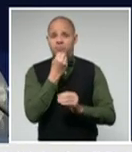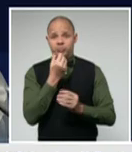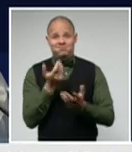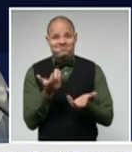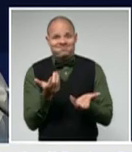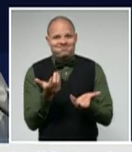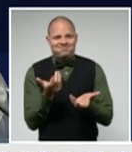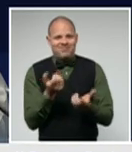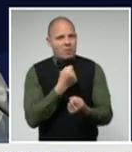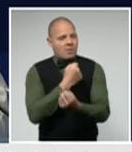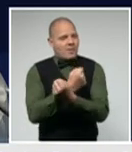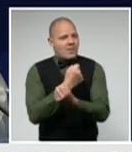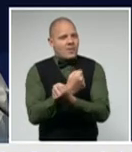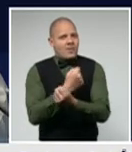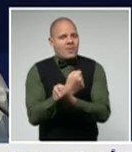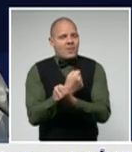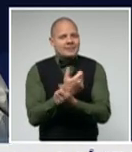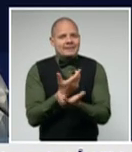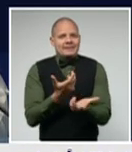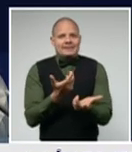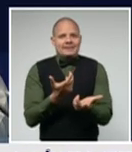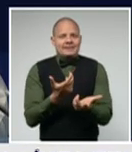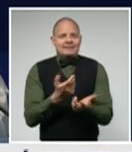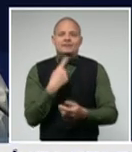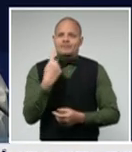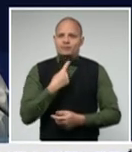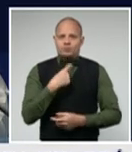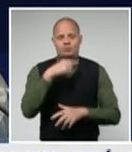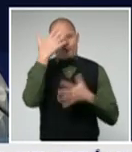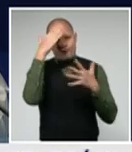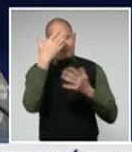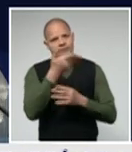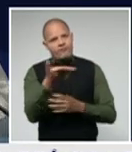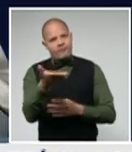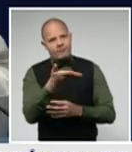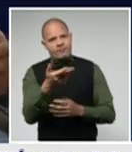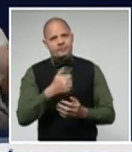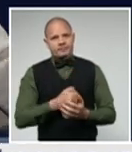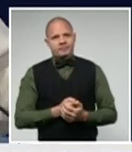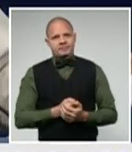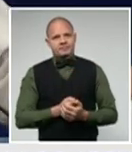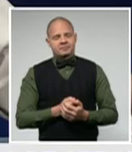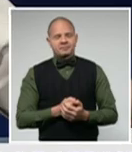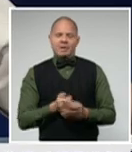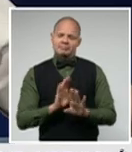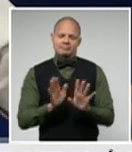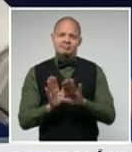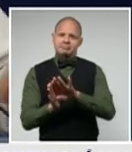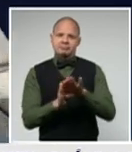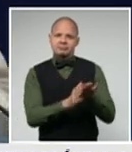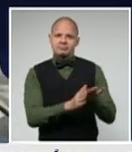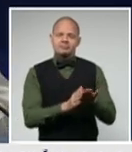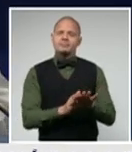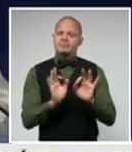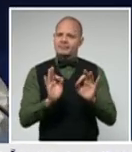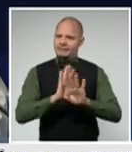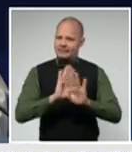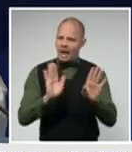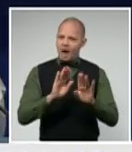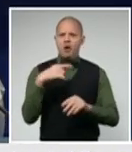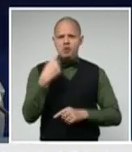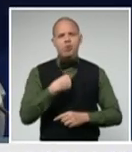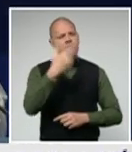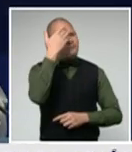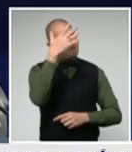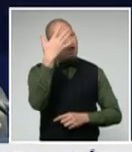paciente y creo que merecen nuestro reconocimiento. Bueno, con esta felicitación a todo este colectivo